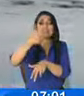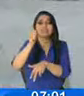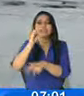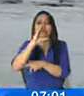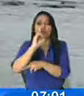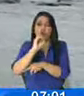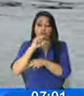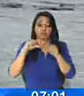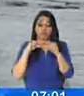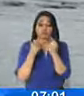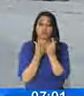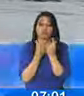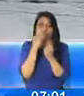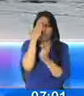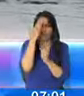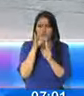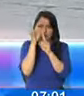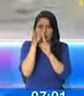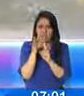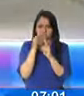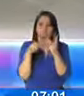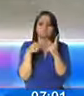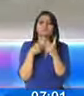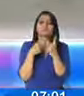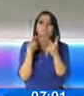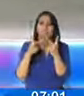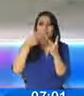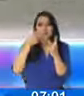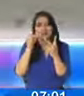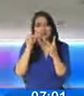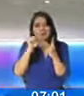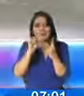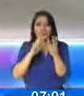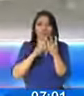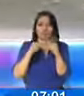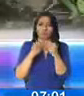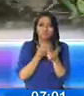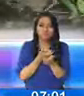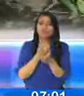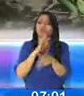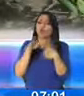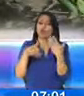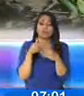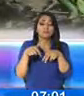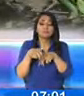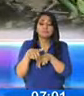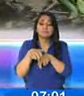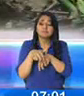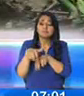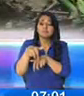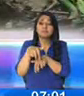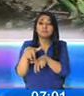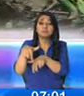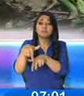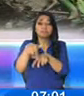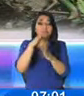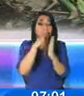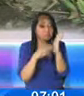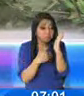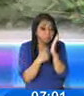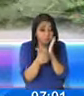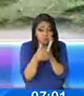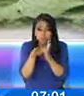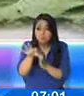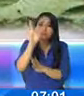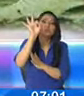del Gema bomberos del Chaco y uniformados del grupo de intervención y rescate peinaron la ruta que tenían previsto recorrer en el ama logrando